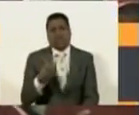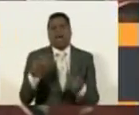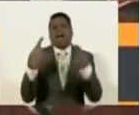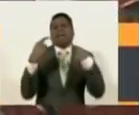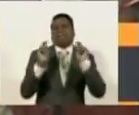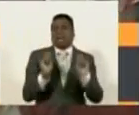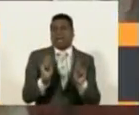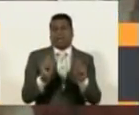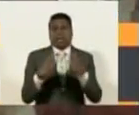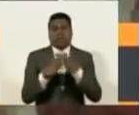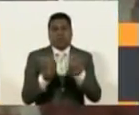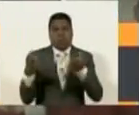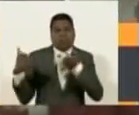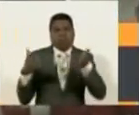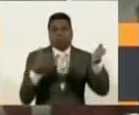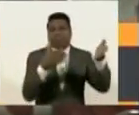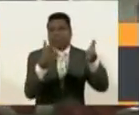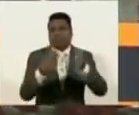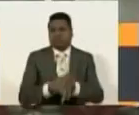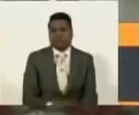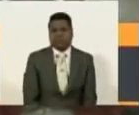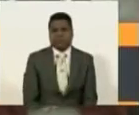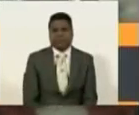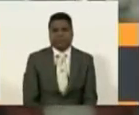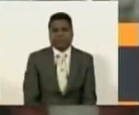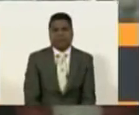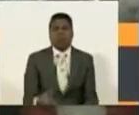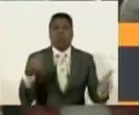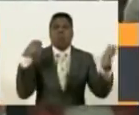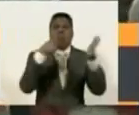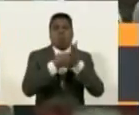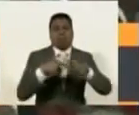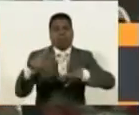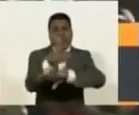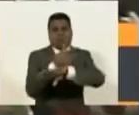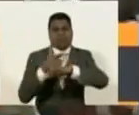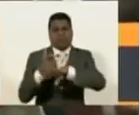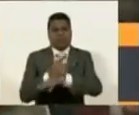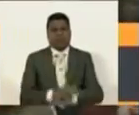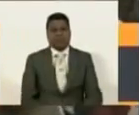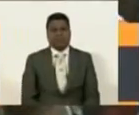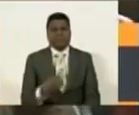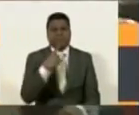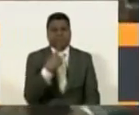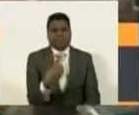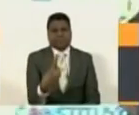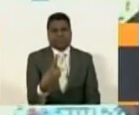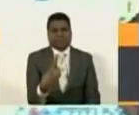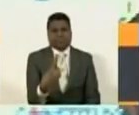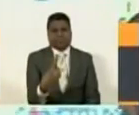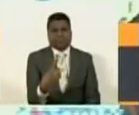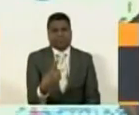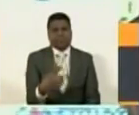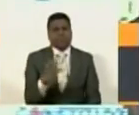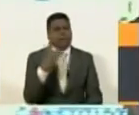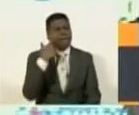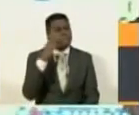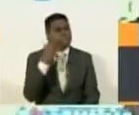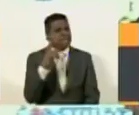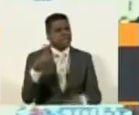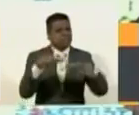por todas las vías, dar un golpe de Estado, decir lo que parecen lugares